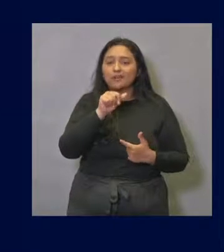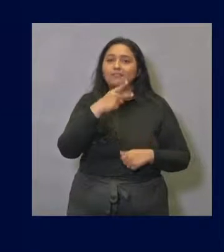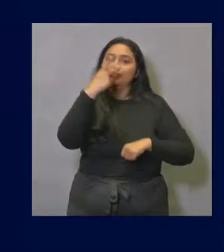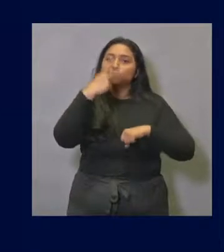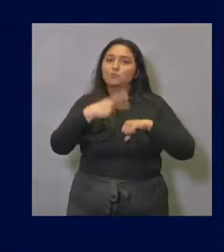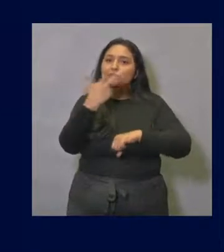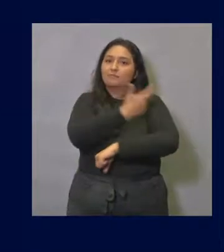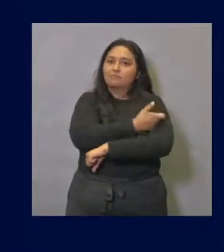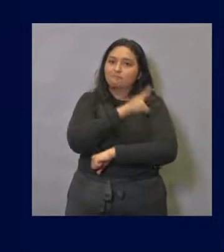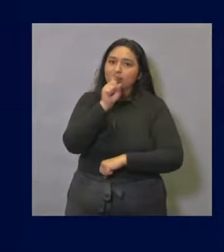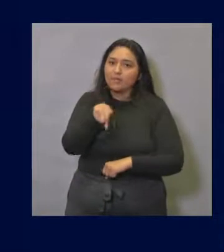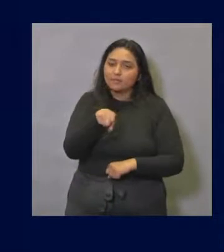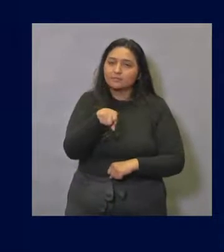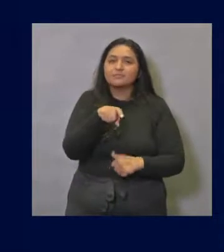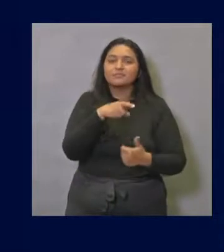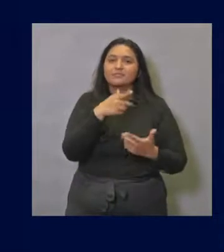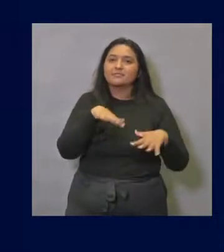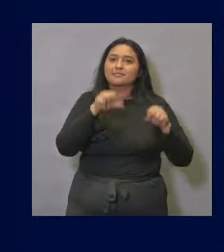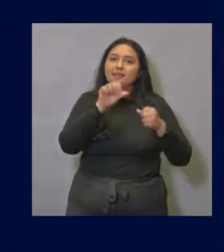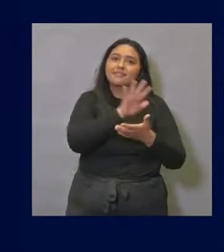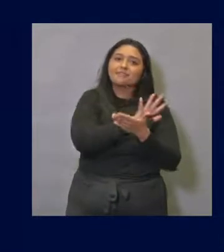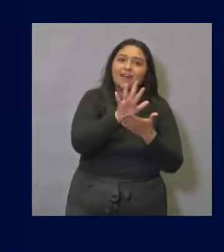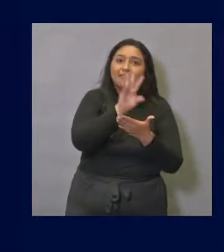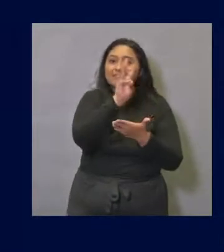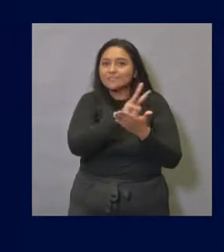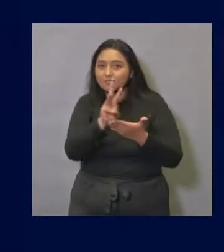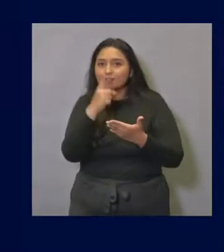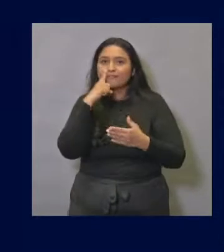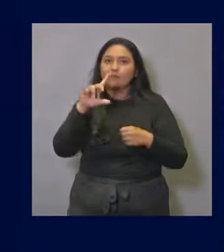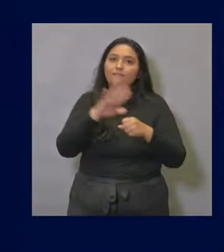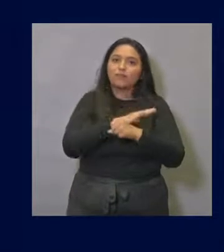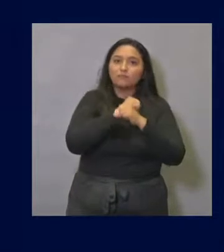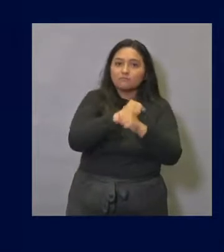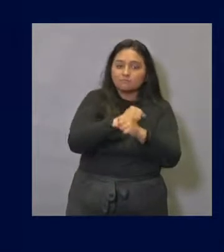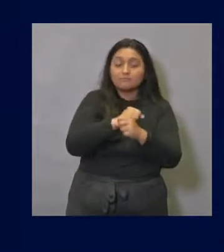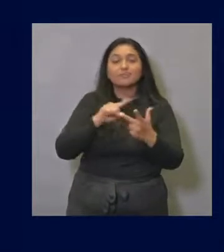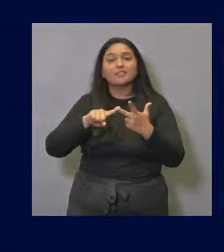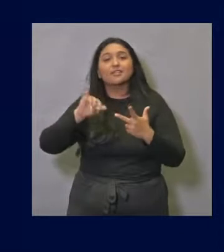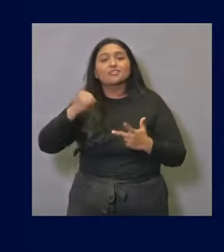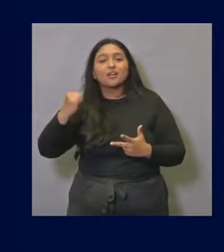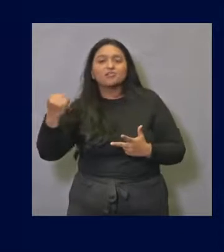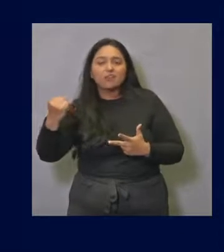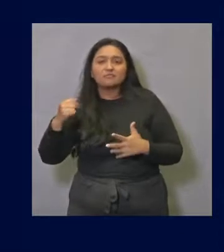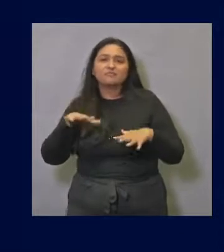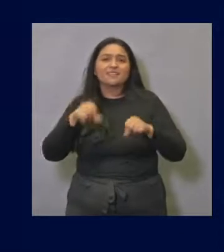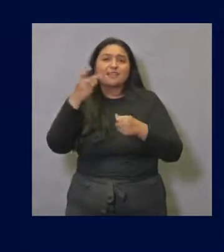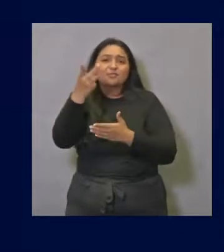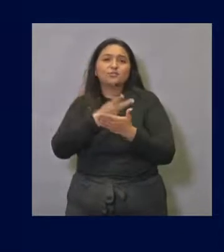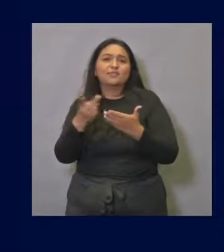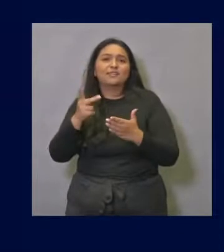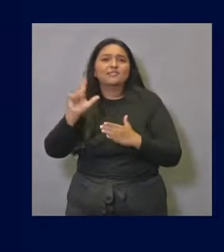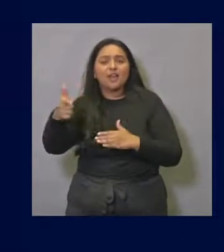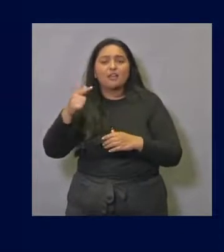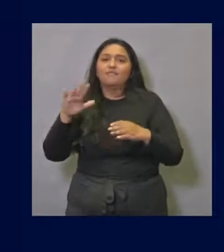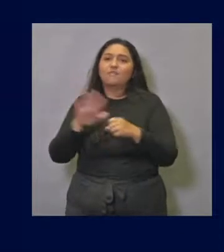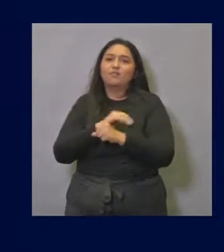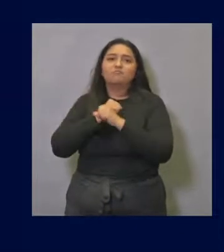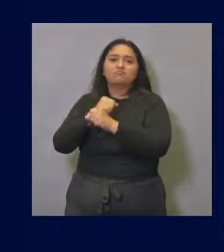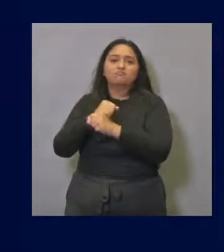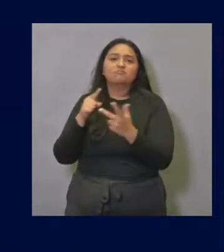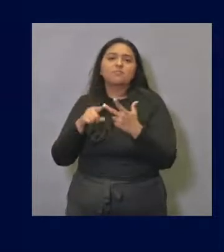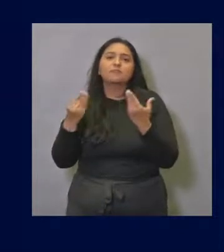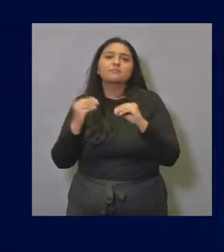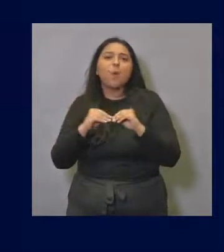Johnson requiere solo una dosis, por la que es la opción más conveniente. Las personas que reciben Johnson & Johnson también se